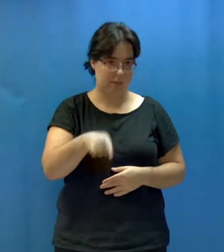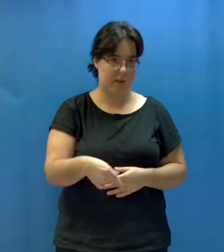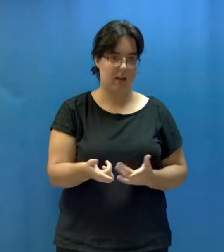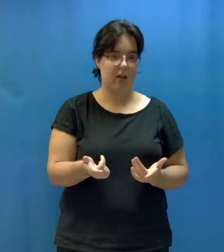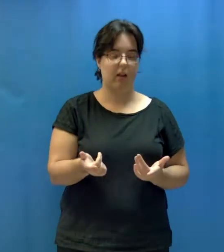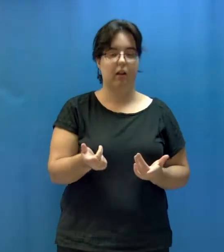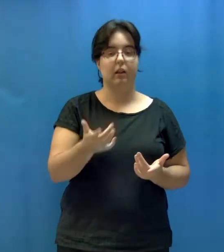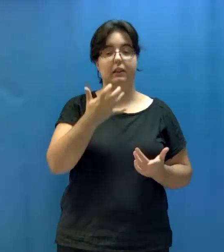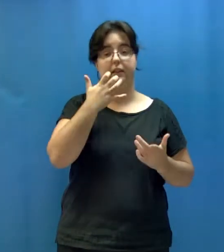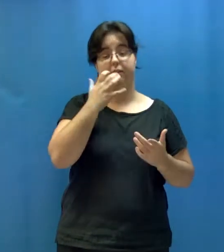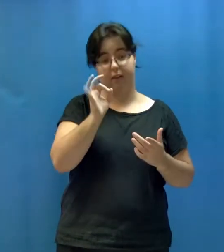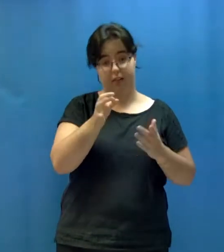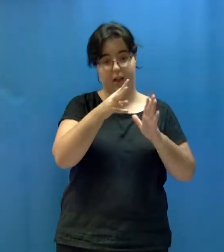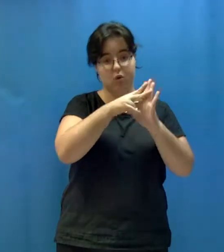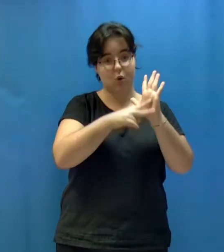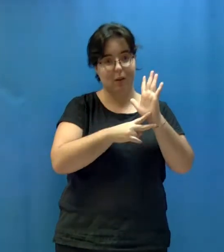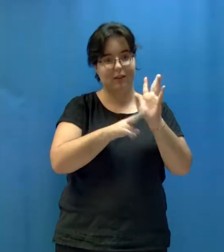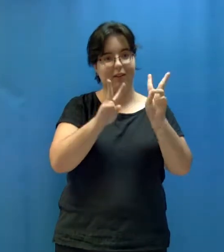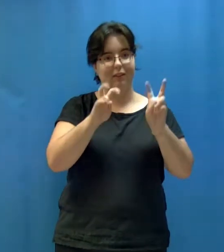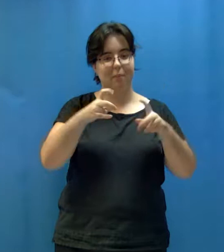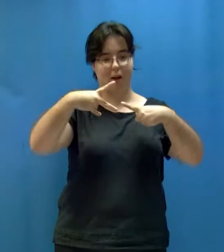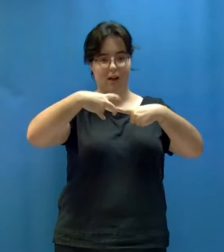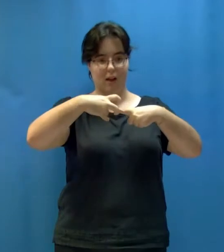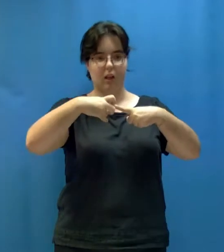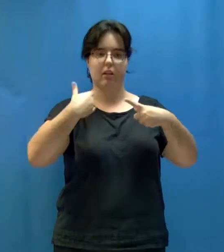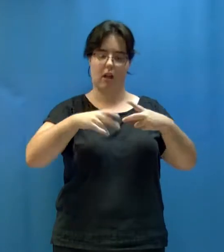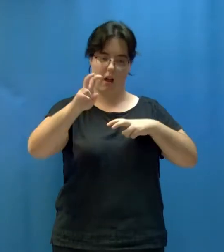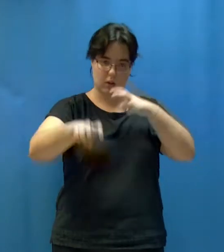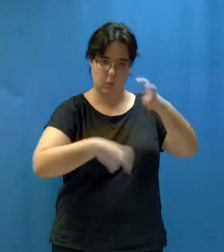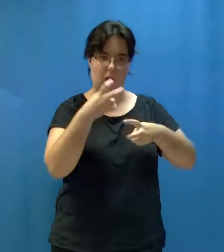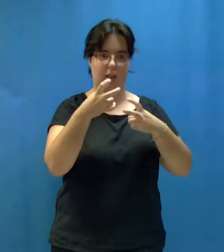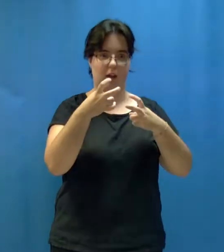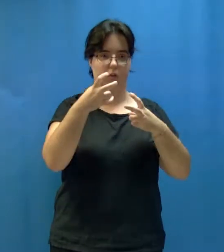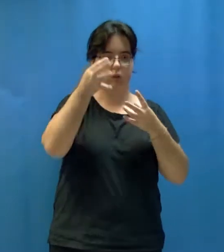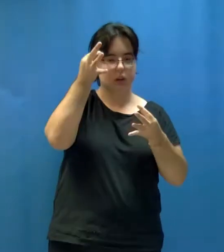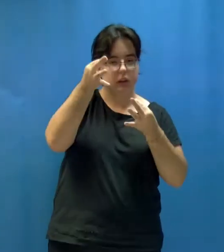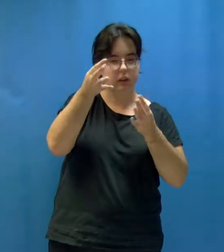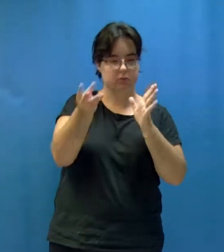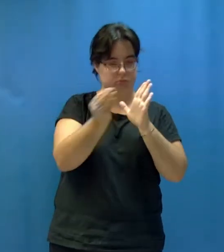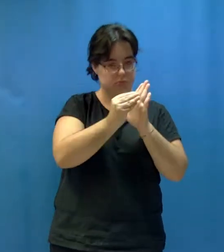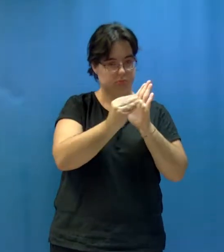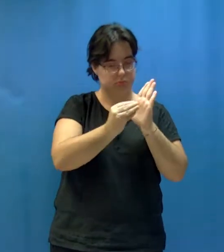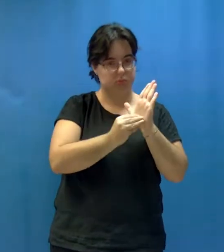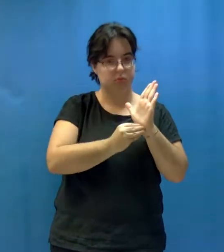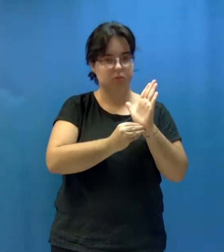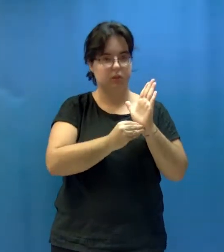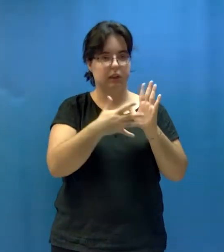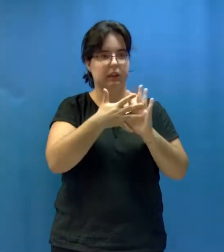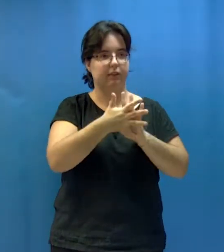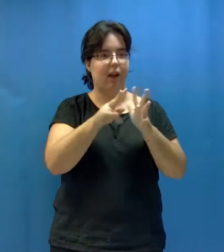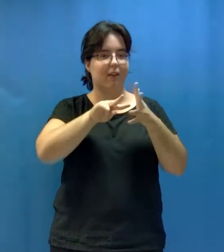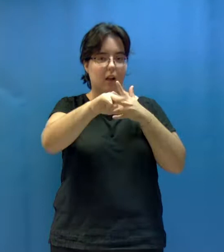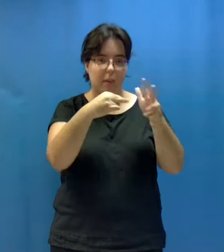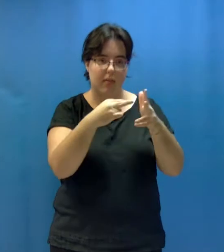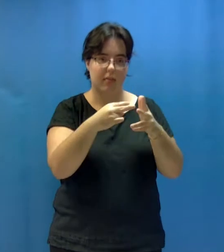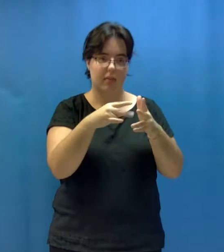que la normativa en materia de fiscalización se ha actualizado y con exigencias que dan mucha más transparencia a los